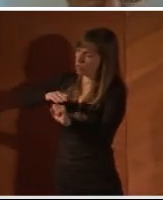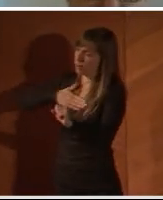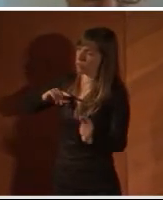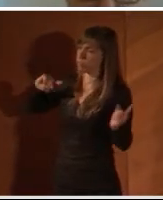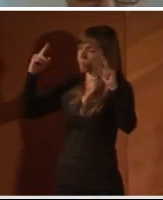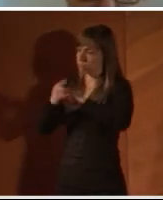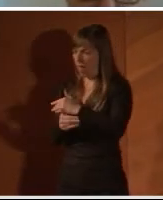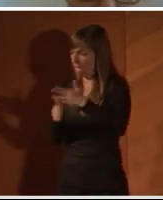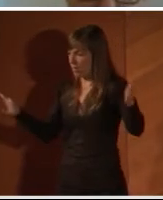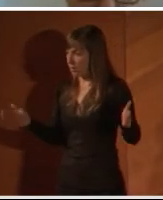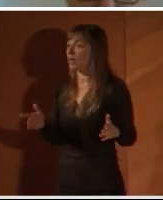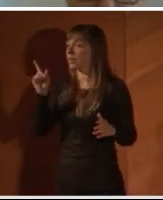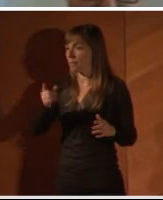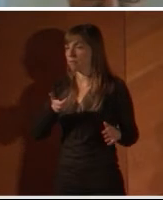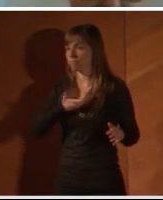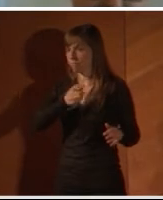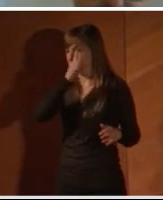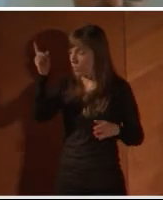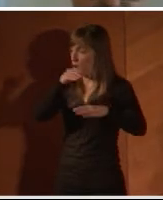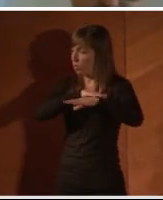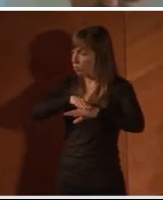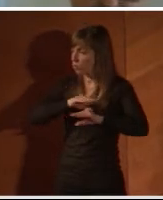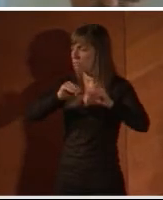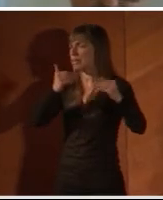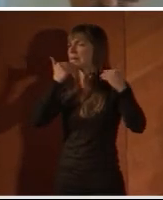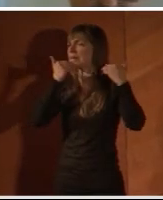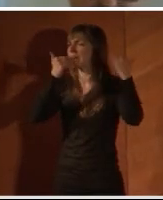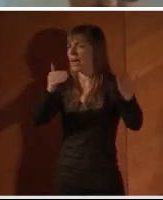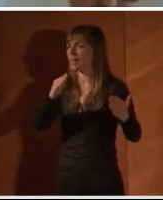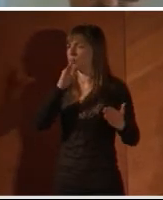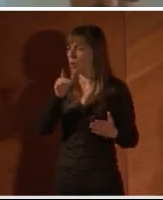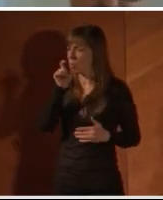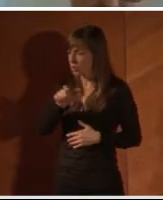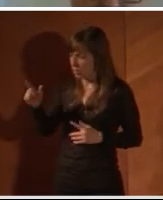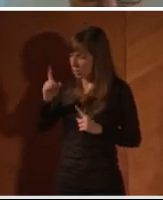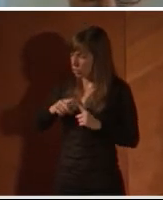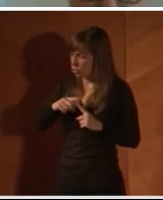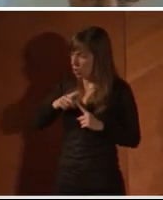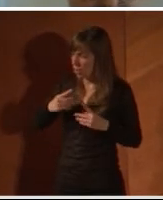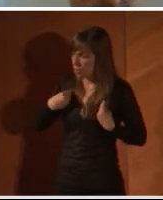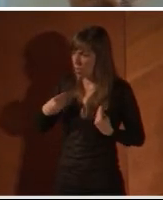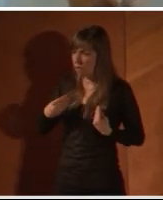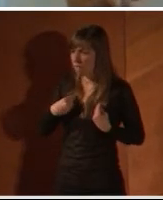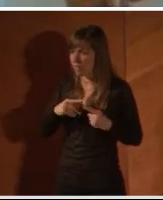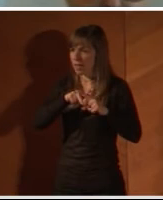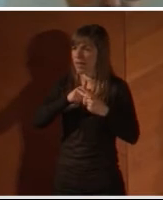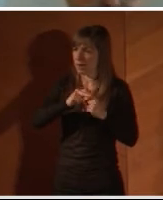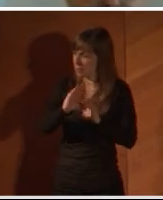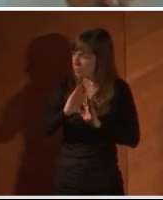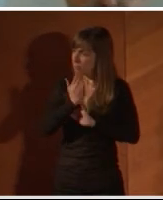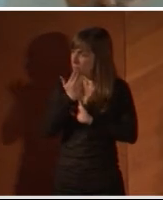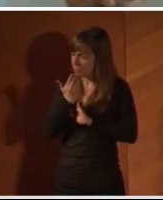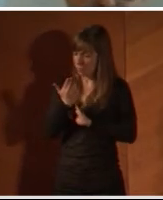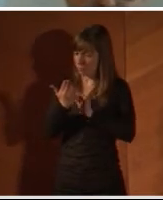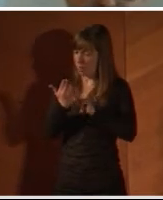al Gobierno de la Ciudad de Madrid la posibilidad de poner a disposición de los toledanos y las toledanos esta herramienta que va a